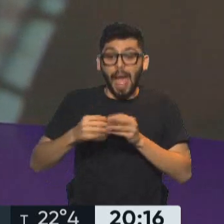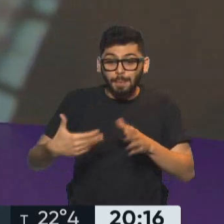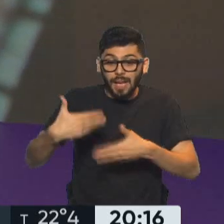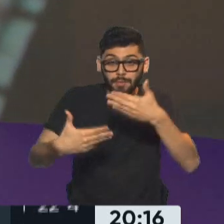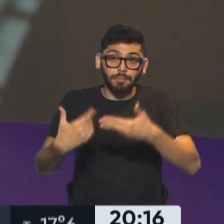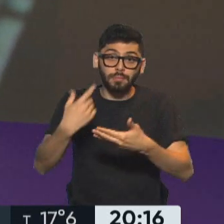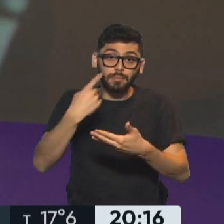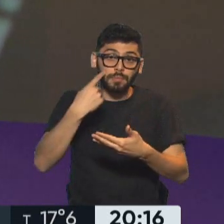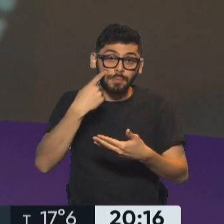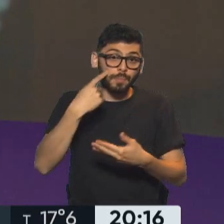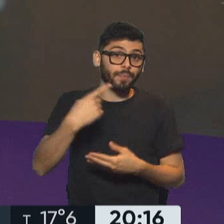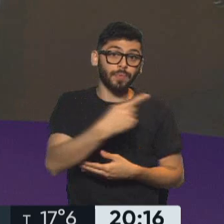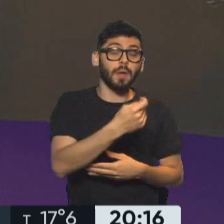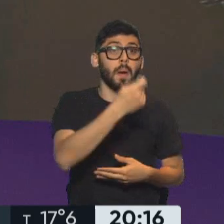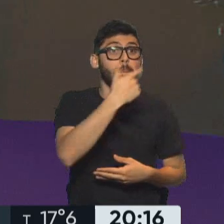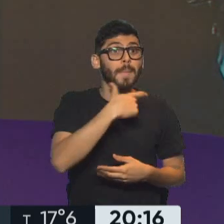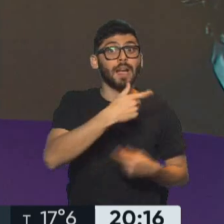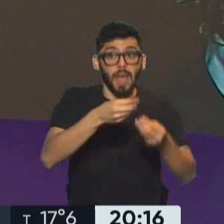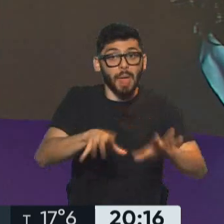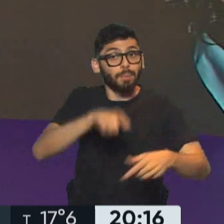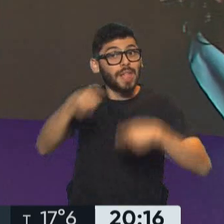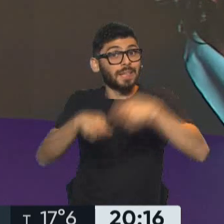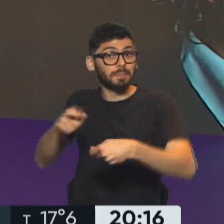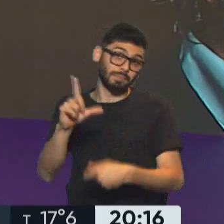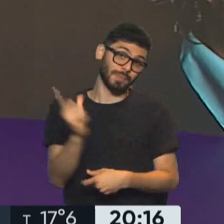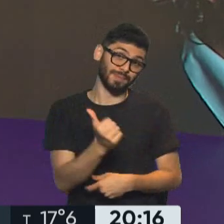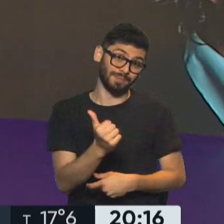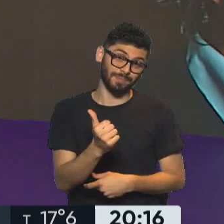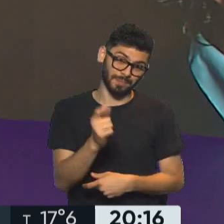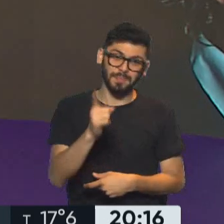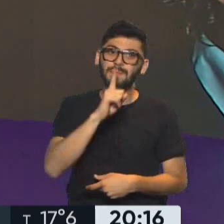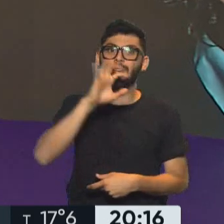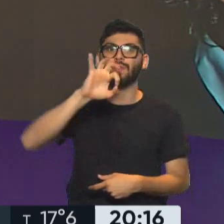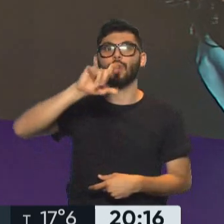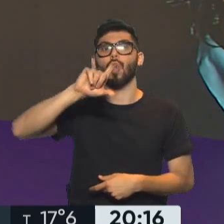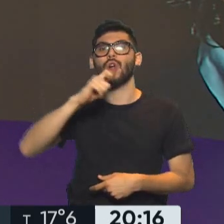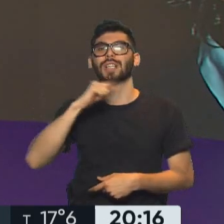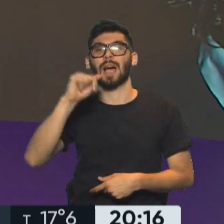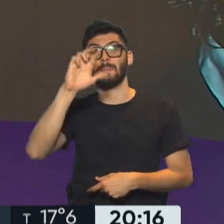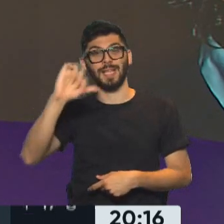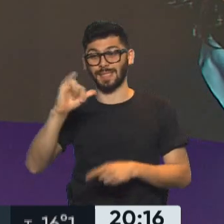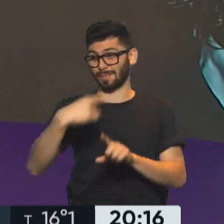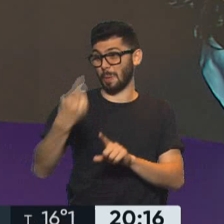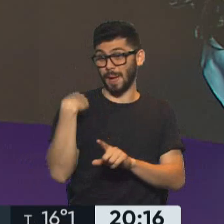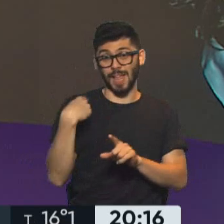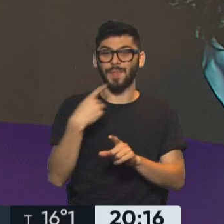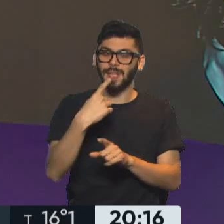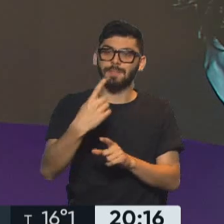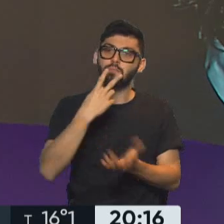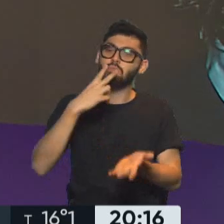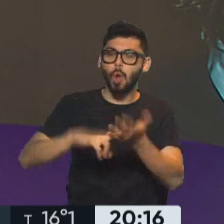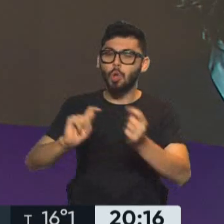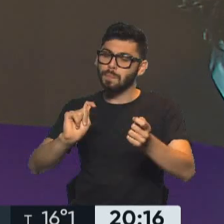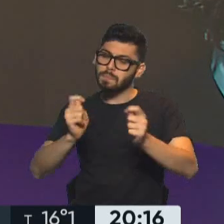amigos de Macri empiezan a invertir. Fue Tolosa Paz la que la semana pasada disparó también el tema, ¿no?, de alguna reforma